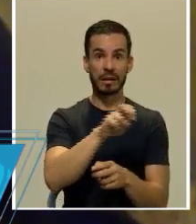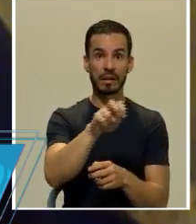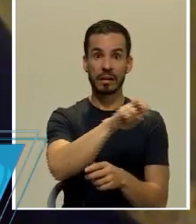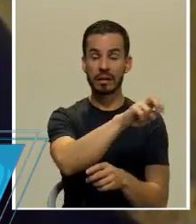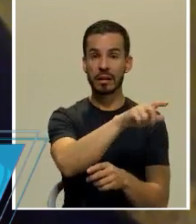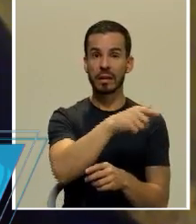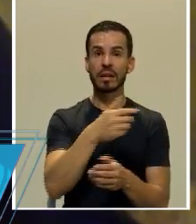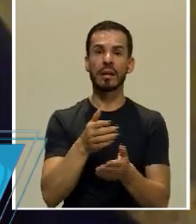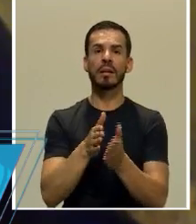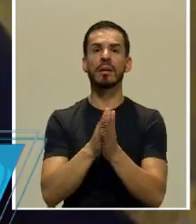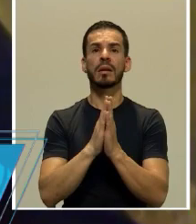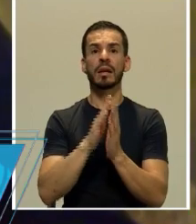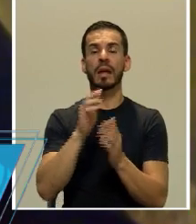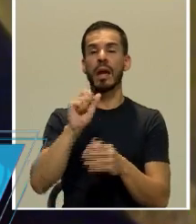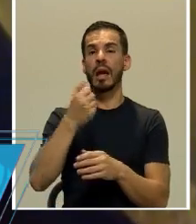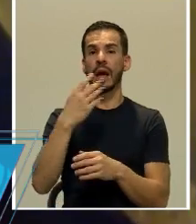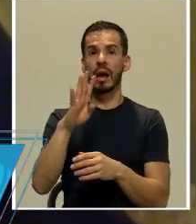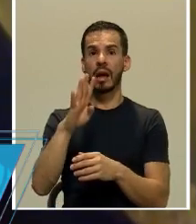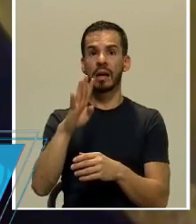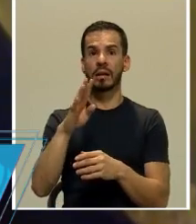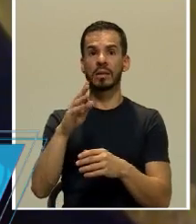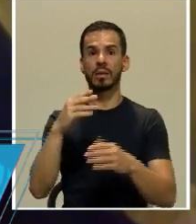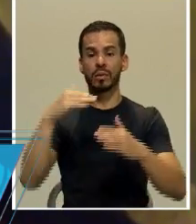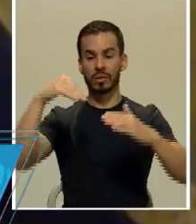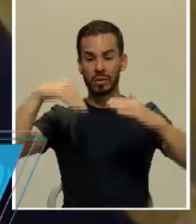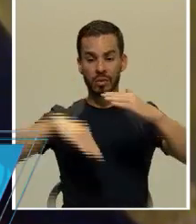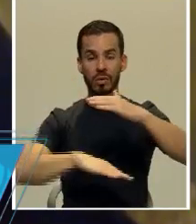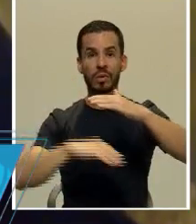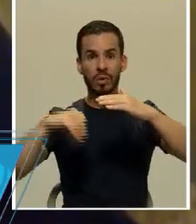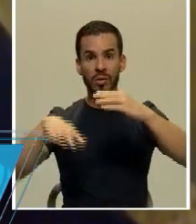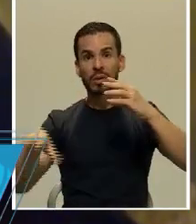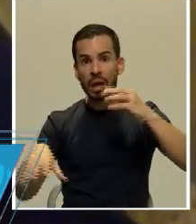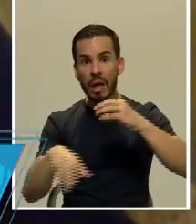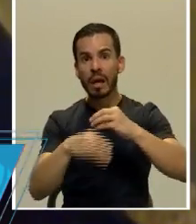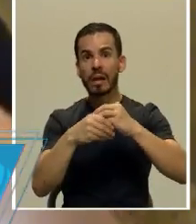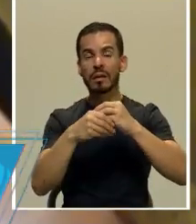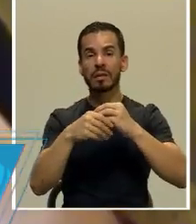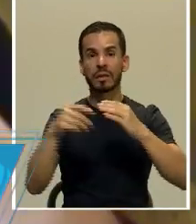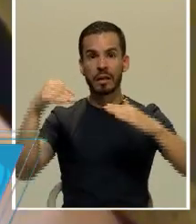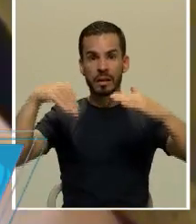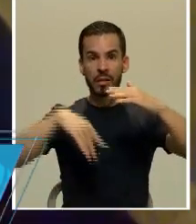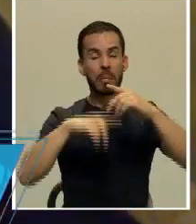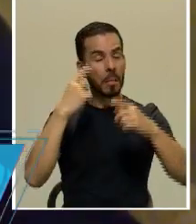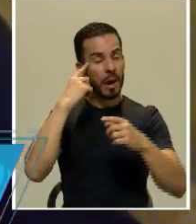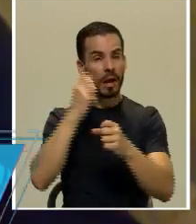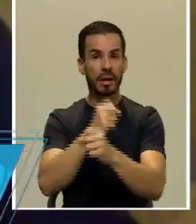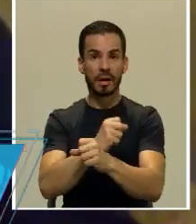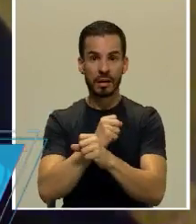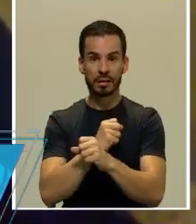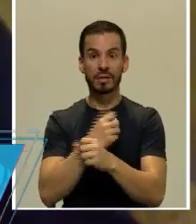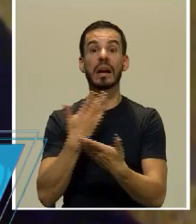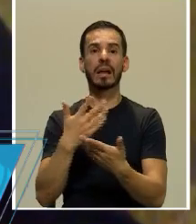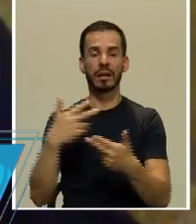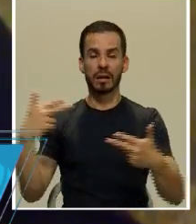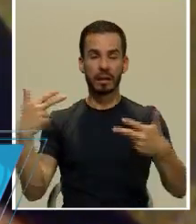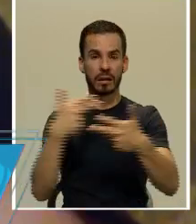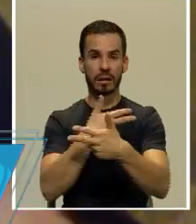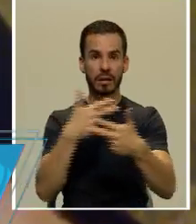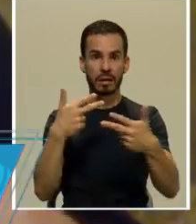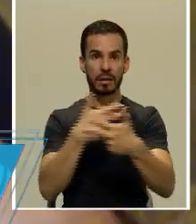la solicitud de 14 cruces adicionales desnivelados. Esto para asegurarse que el flujo